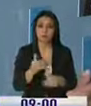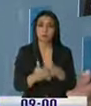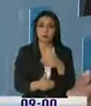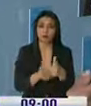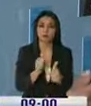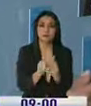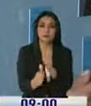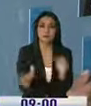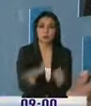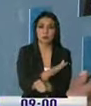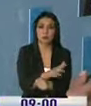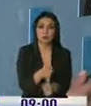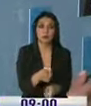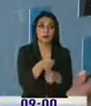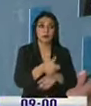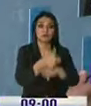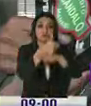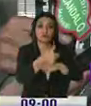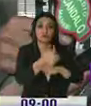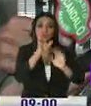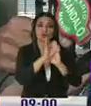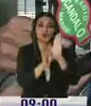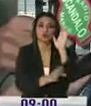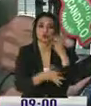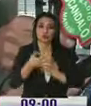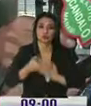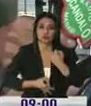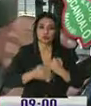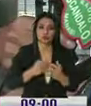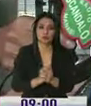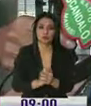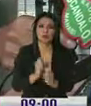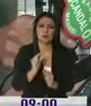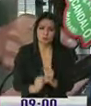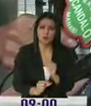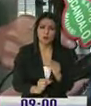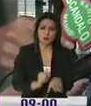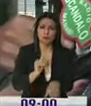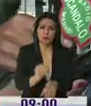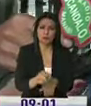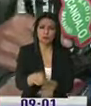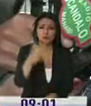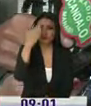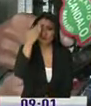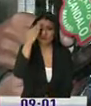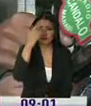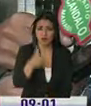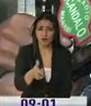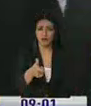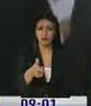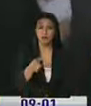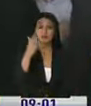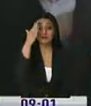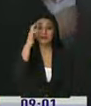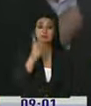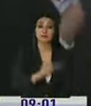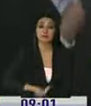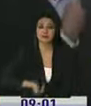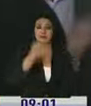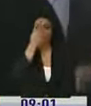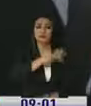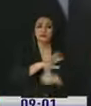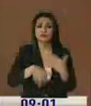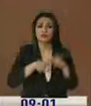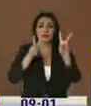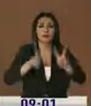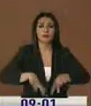proceso completo a la Corte Constitucional. Un paso a la vez, porque como sabemos, Jorge Glass está en casi todos los casos de corrupción. El pedido ya cuenta